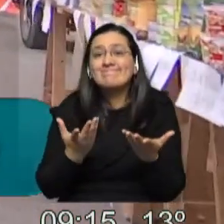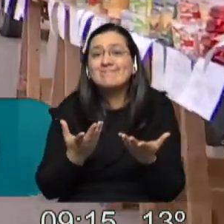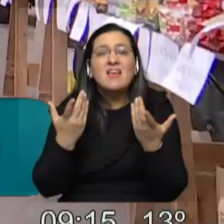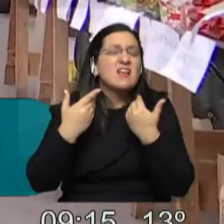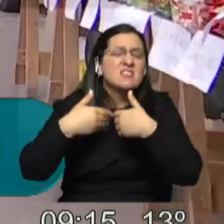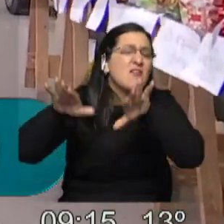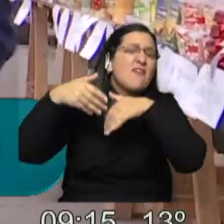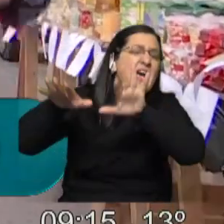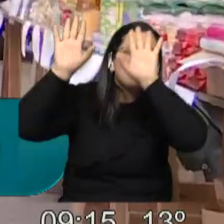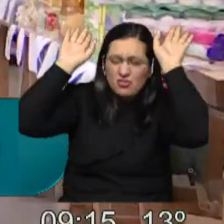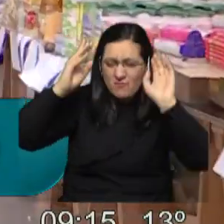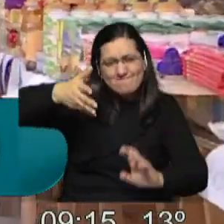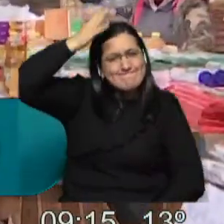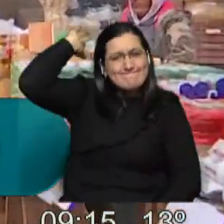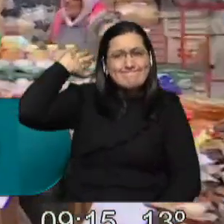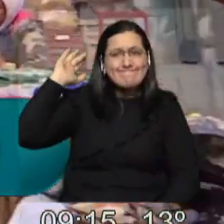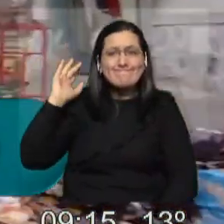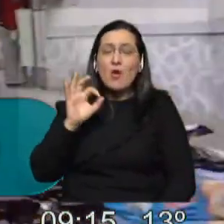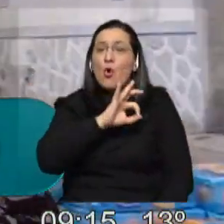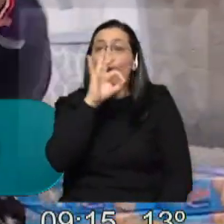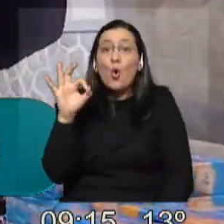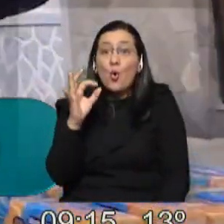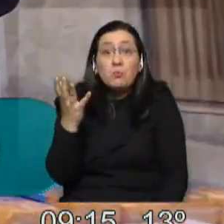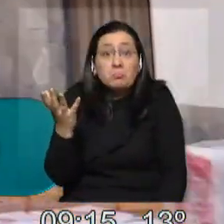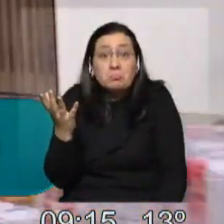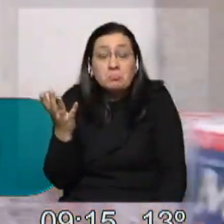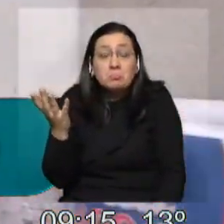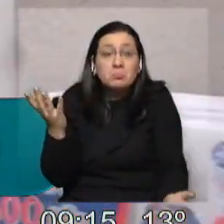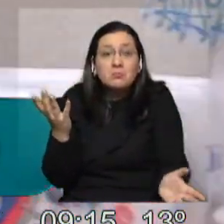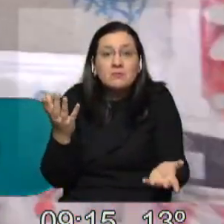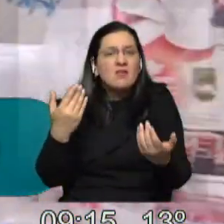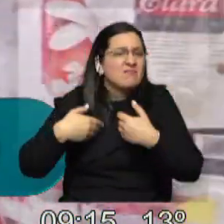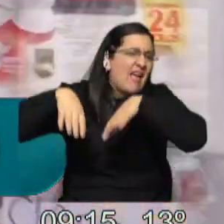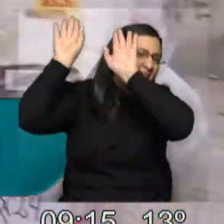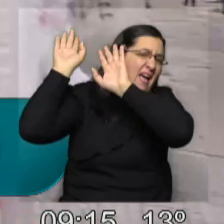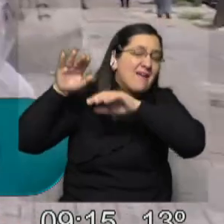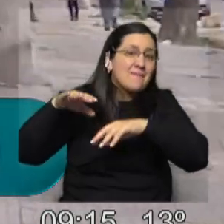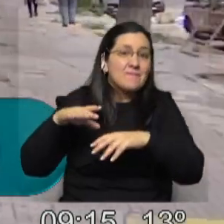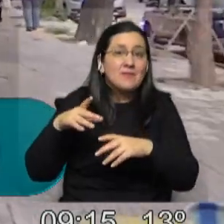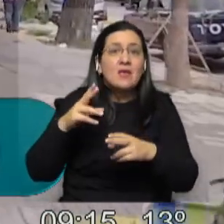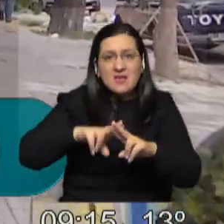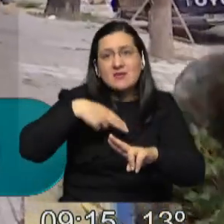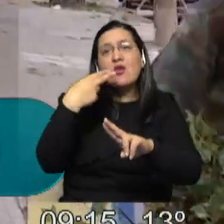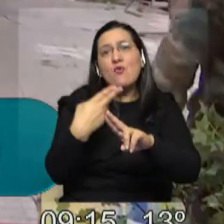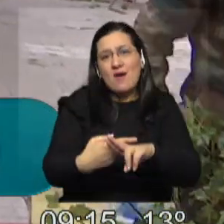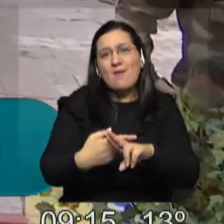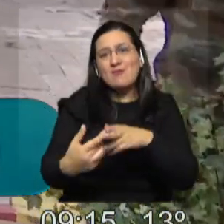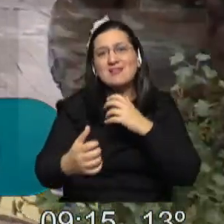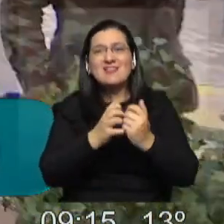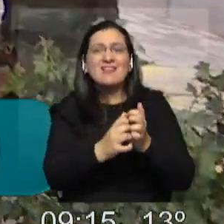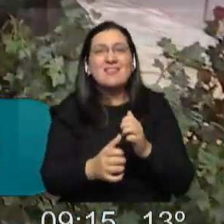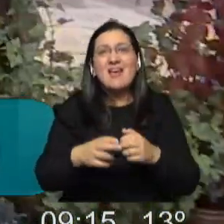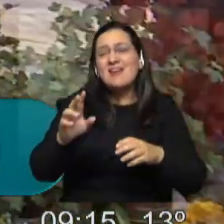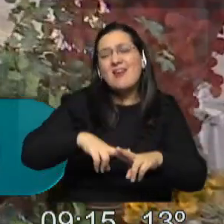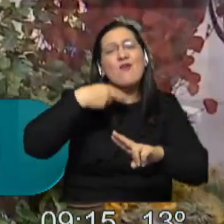todo al carajo, decilo. Claro, al carajo, que se vaya todo al carajo y renovamos las energías, renovamos